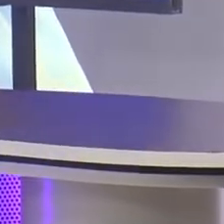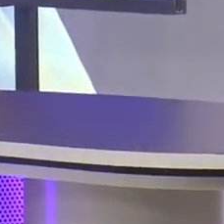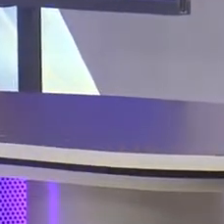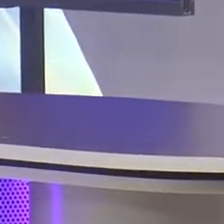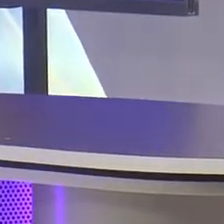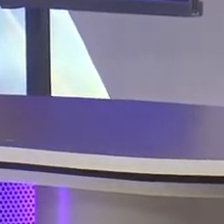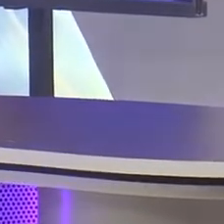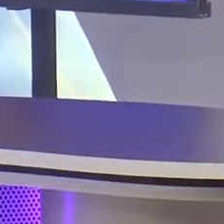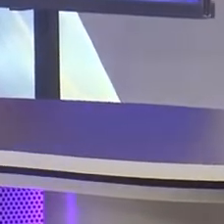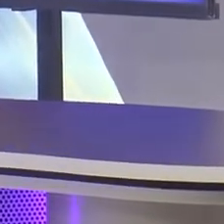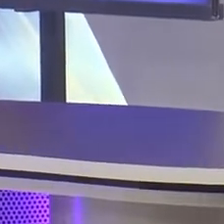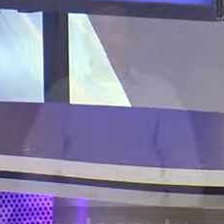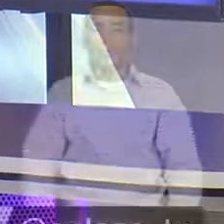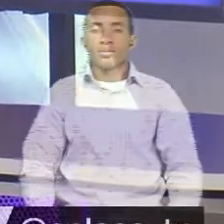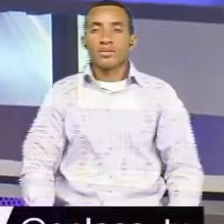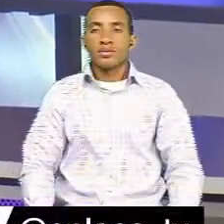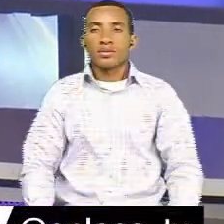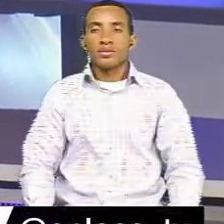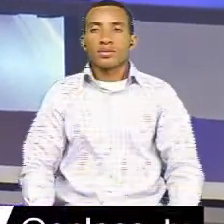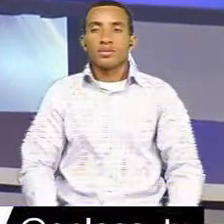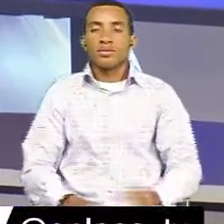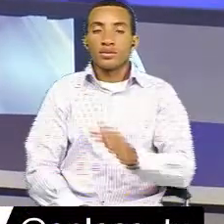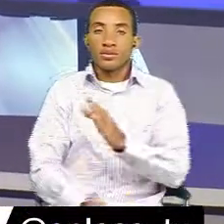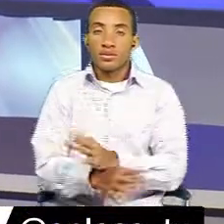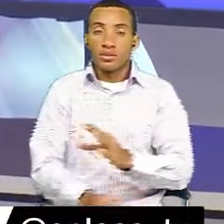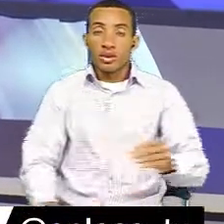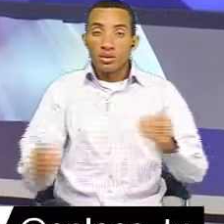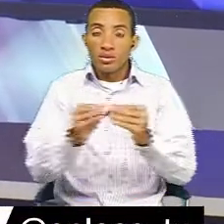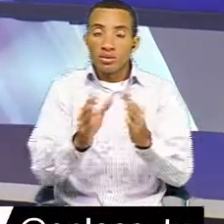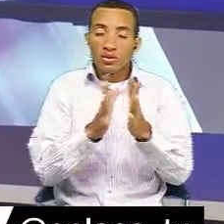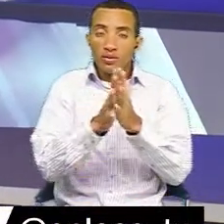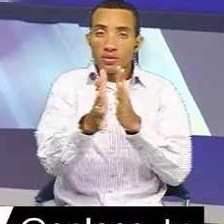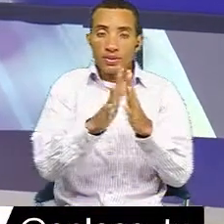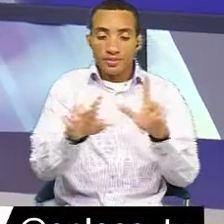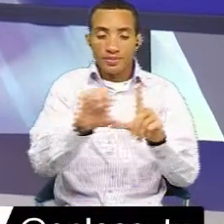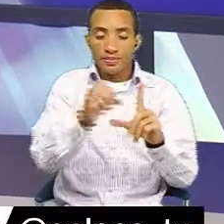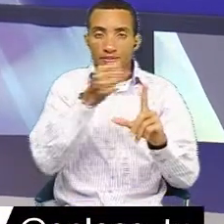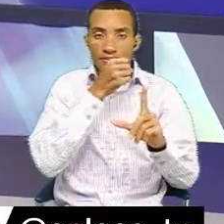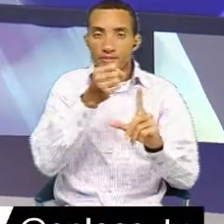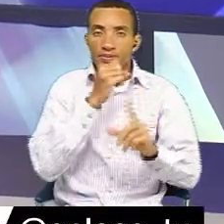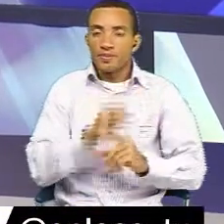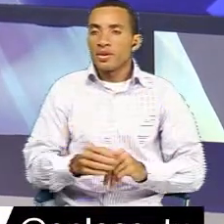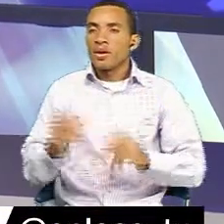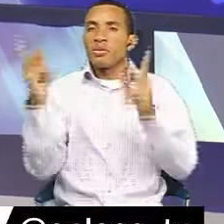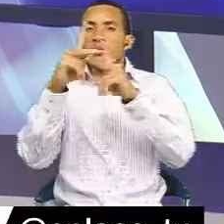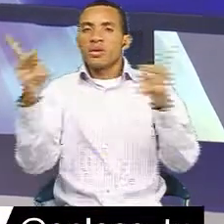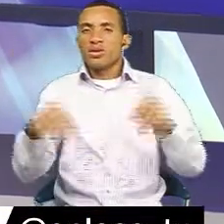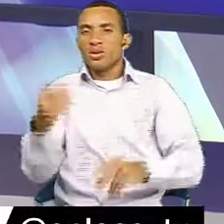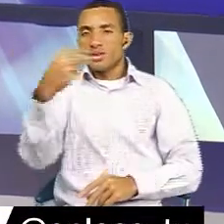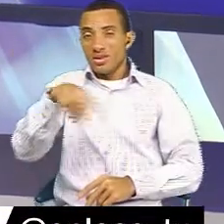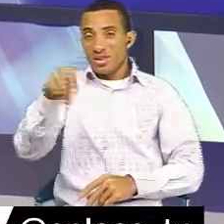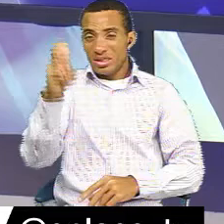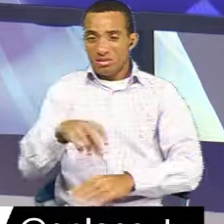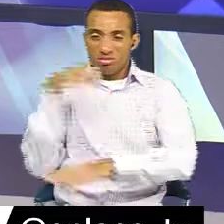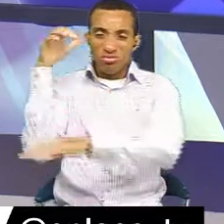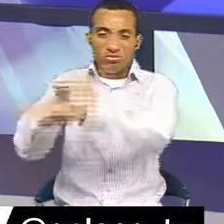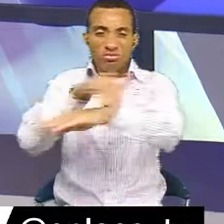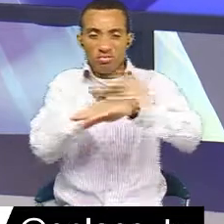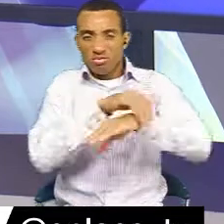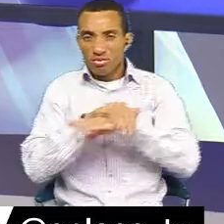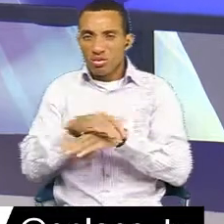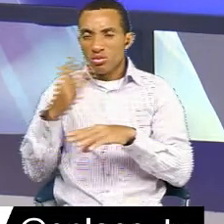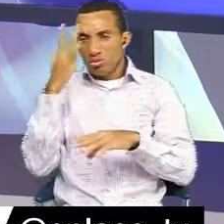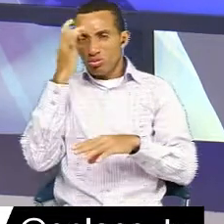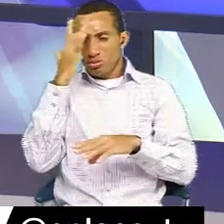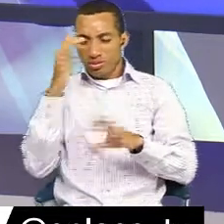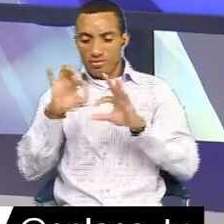Continuamos con más información en Enlace Noticias. 17 personas fueron capturadas en la ciudad y región por el delito de violencia intrafamiliar.